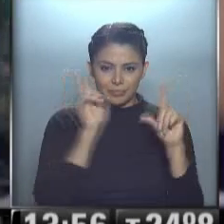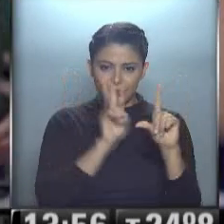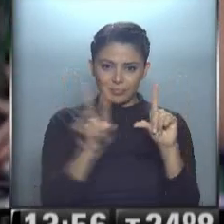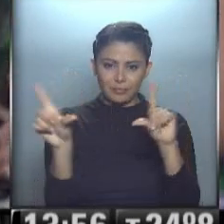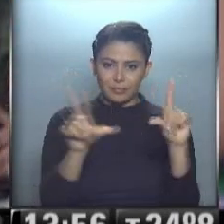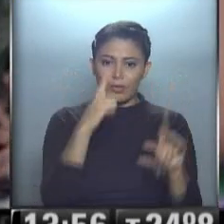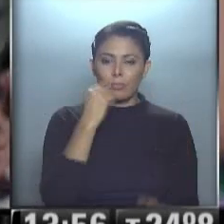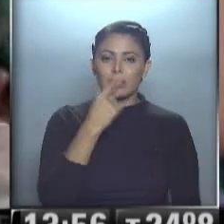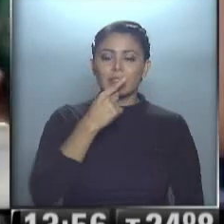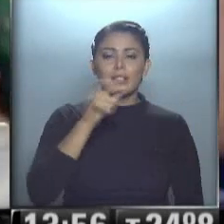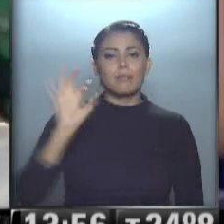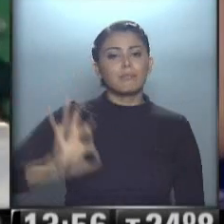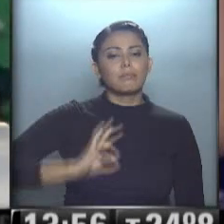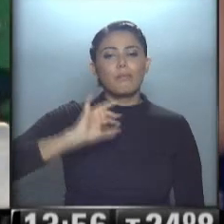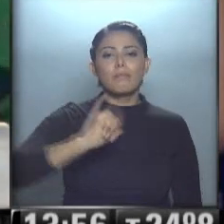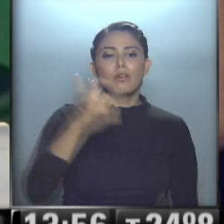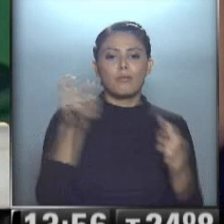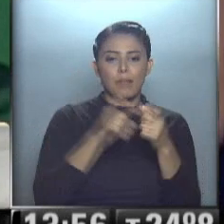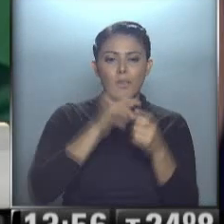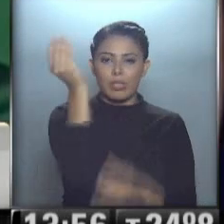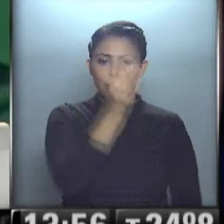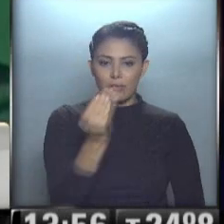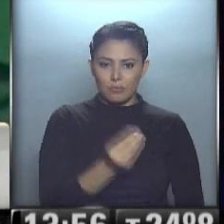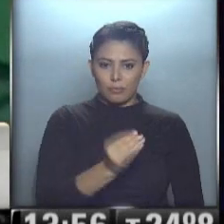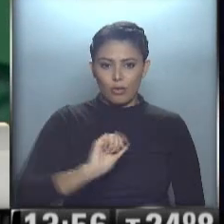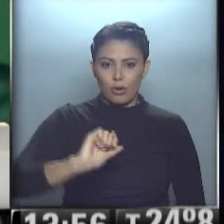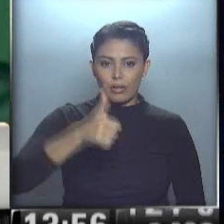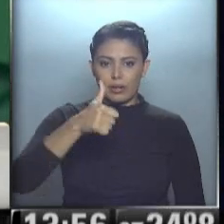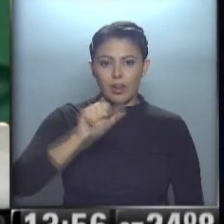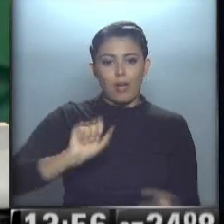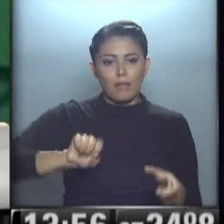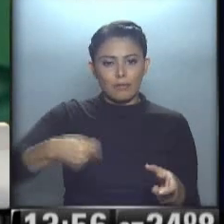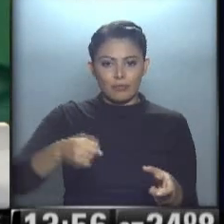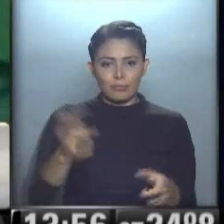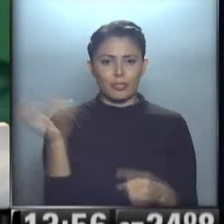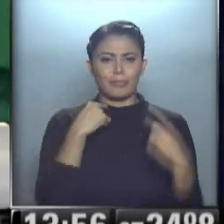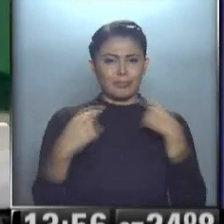Y el Goya a la mejor película de animación es para Futbolín.